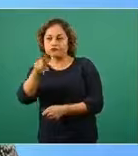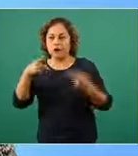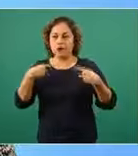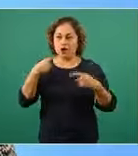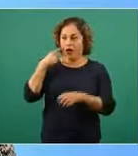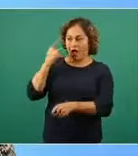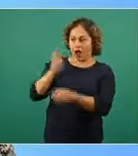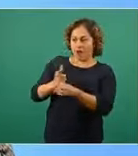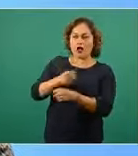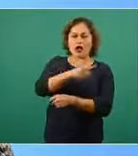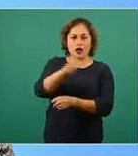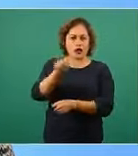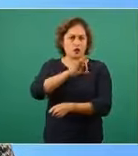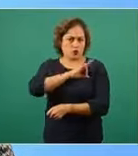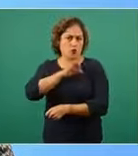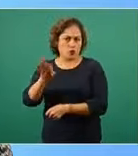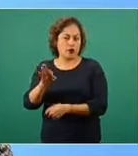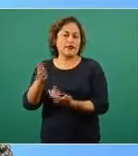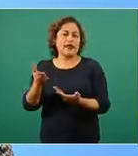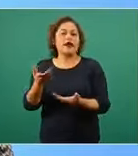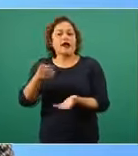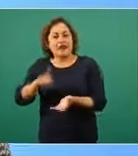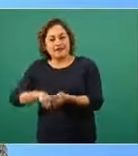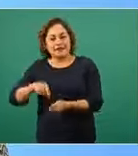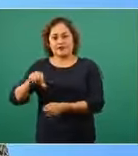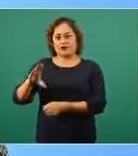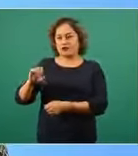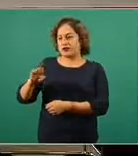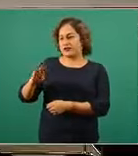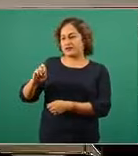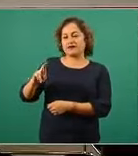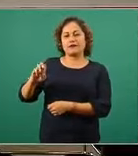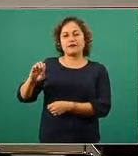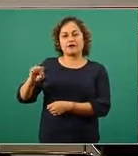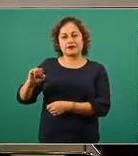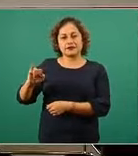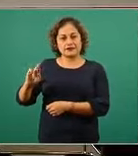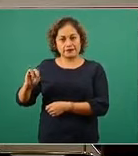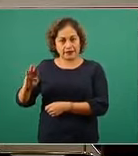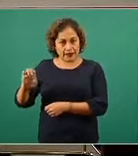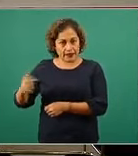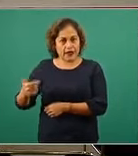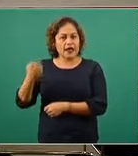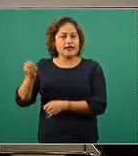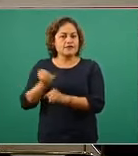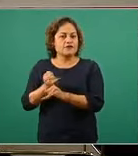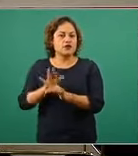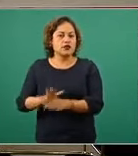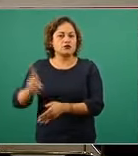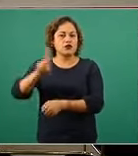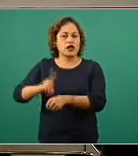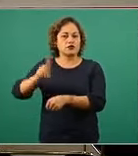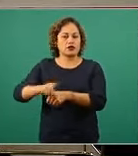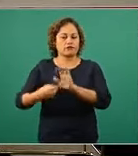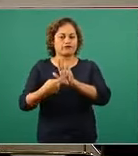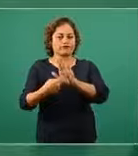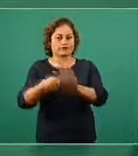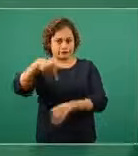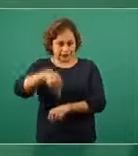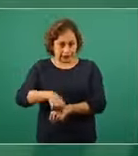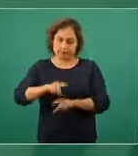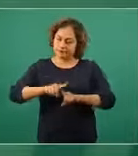dentro del sistema de información como lo es el CISBER, que ustedes es la información que les presentamos día con día, y a su vez también las